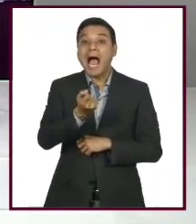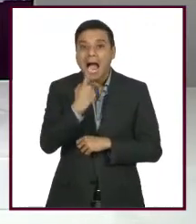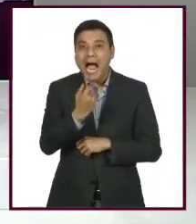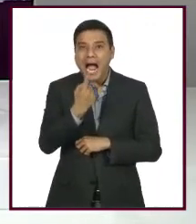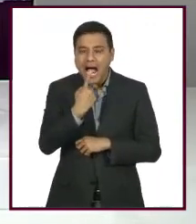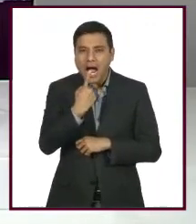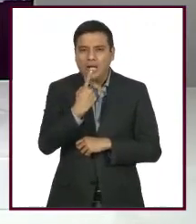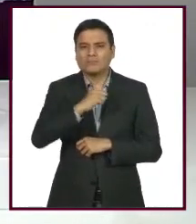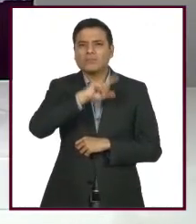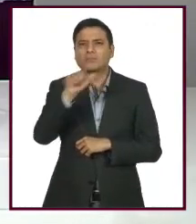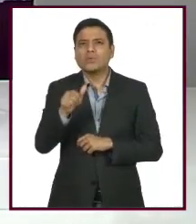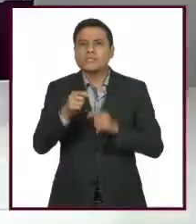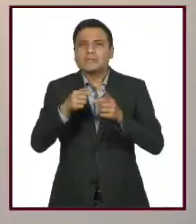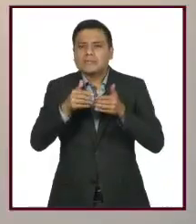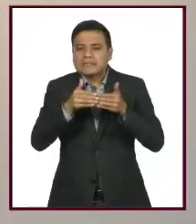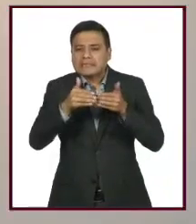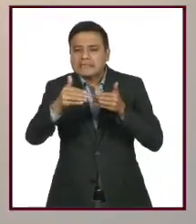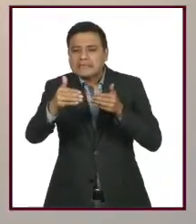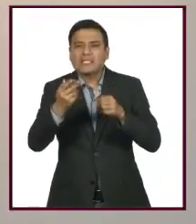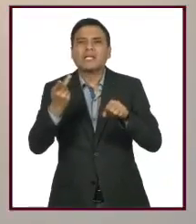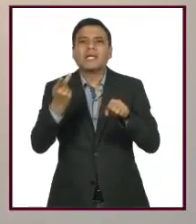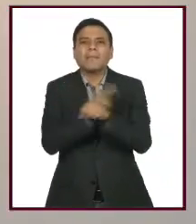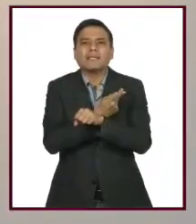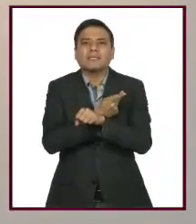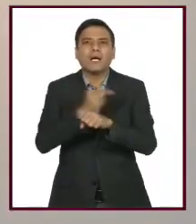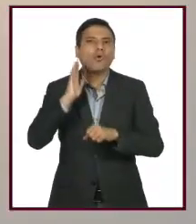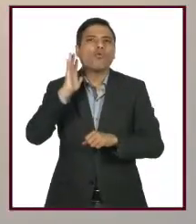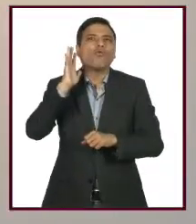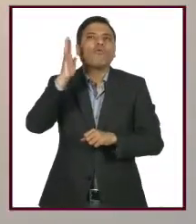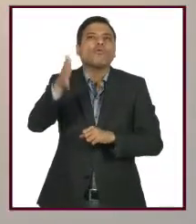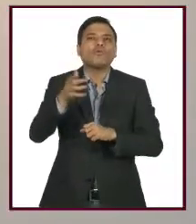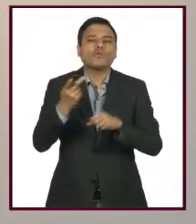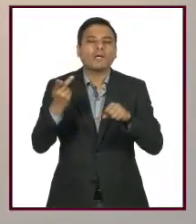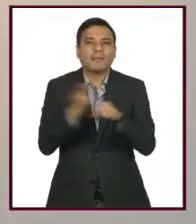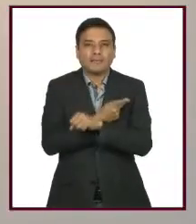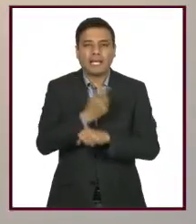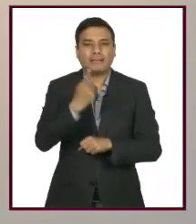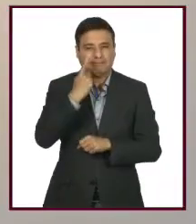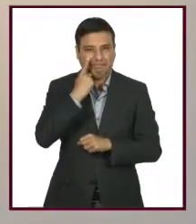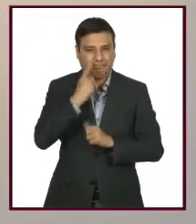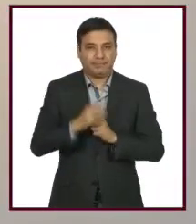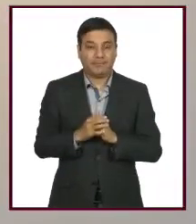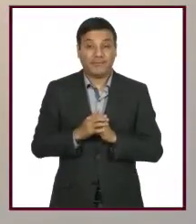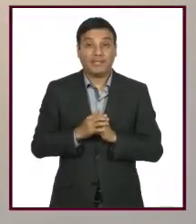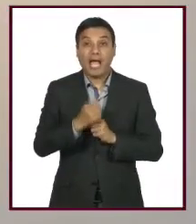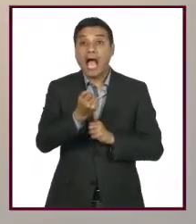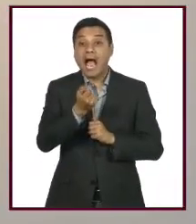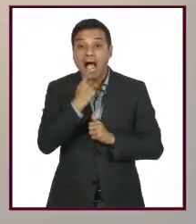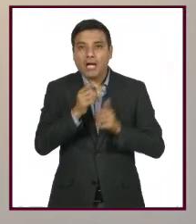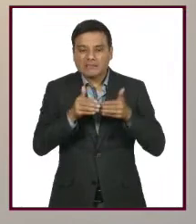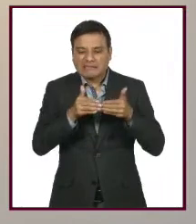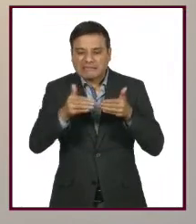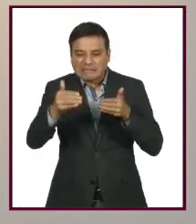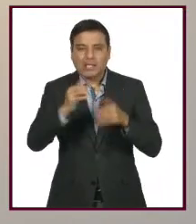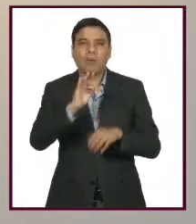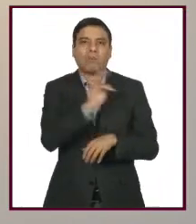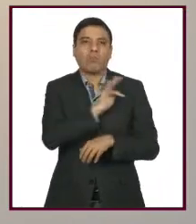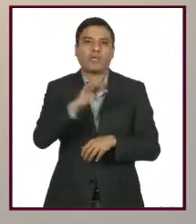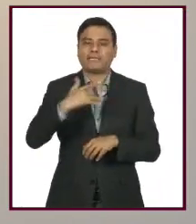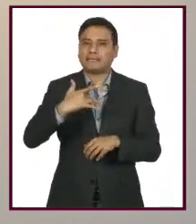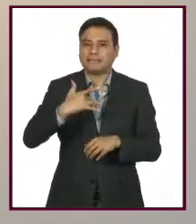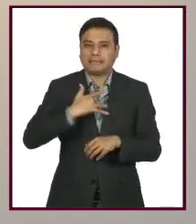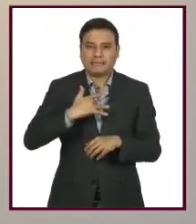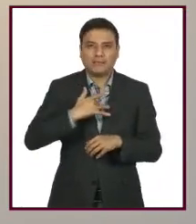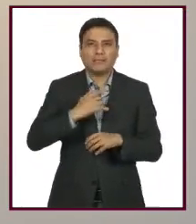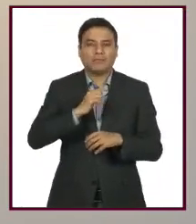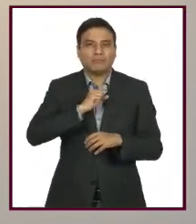plazo? Sí, bueno, a corto plazo puede aumentar la frecuencia cardíaca, generar crisis hipertensivas, que se